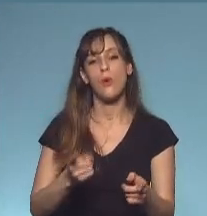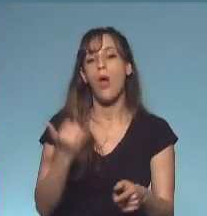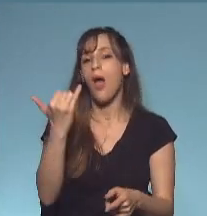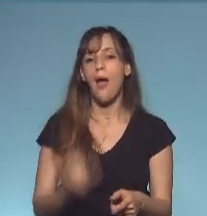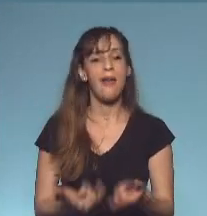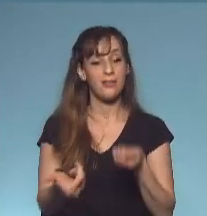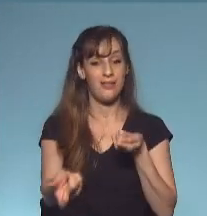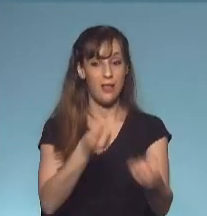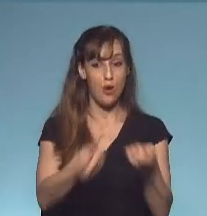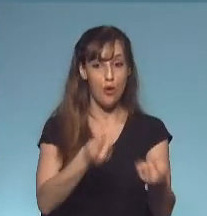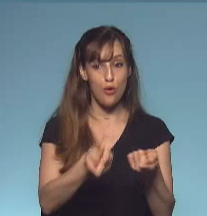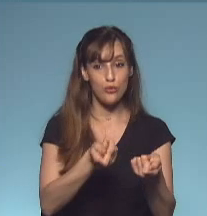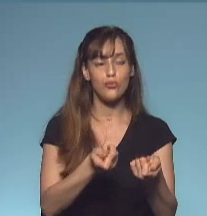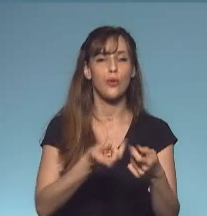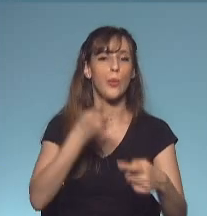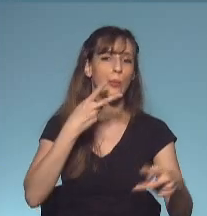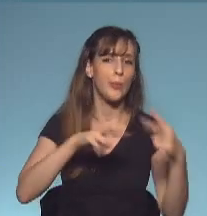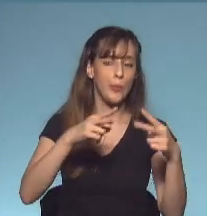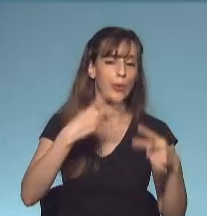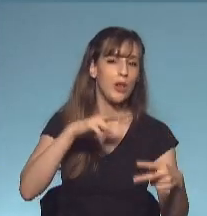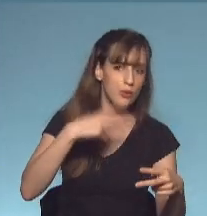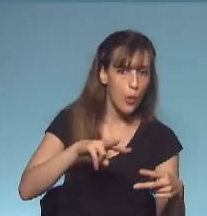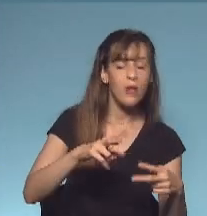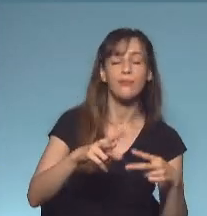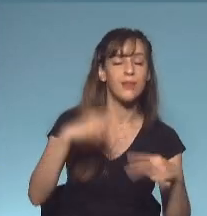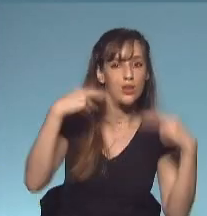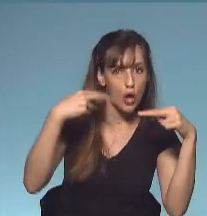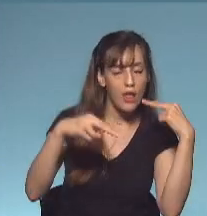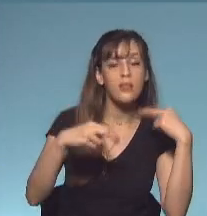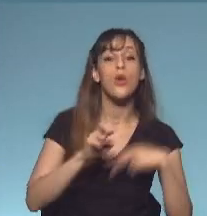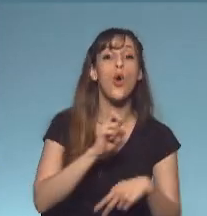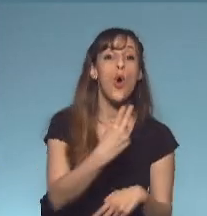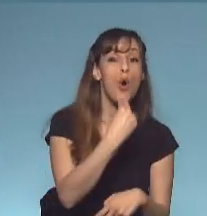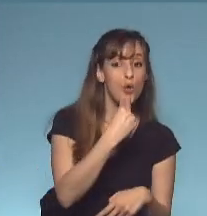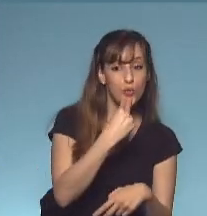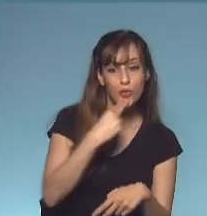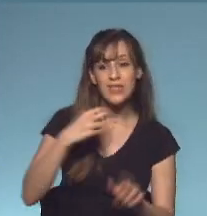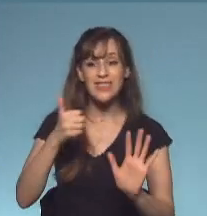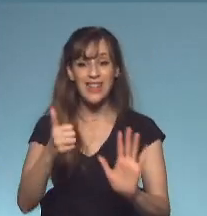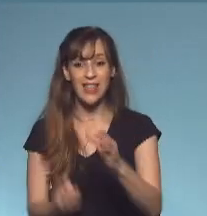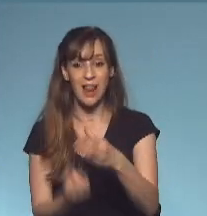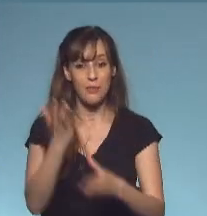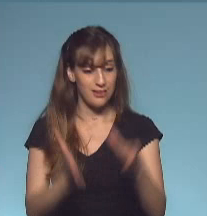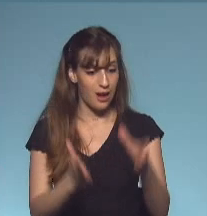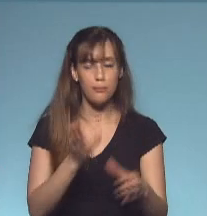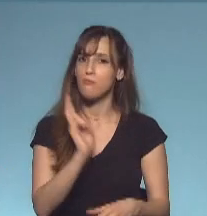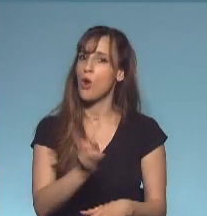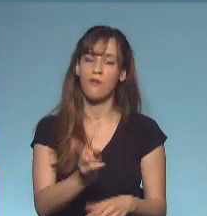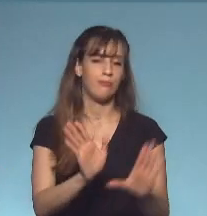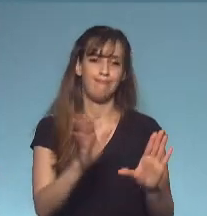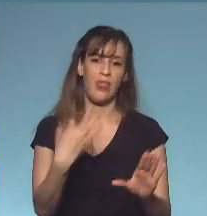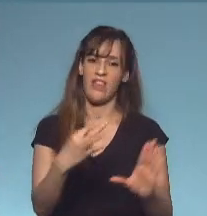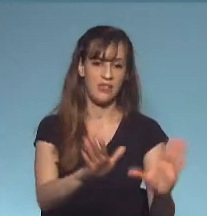de los locales de gastronomía de 23 a 6 de la mañana, una prohibición de